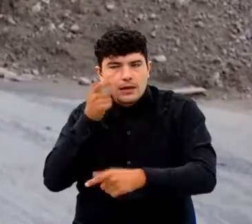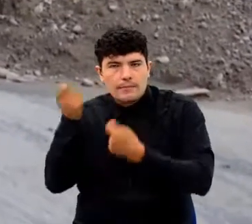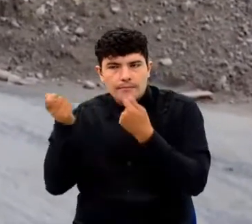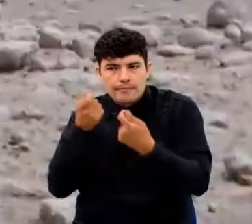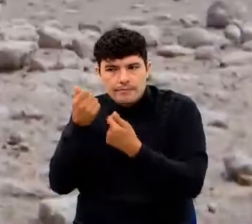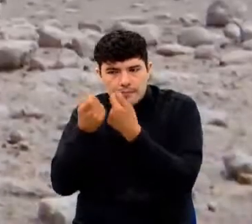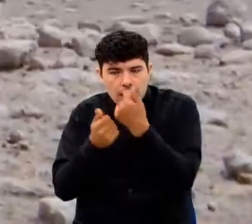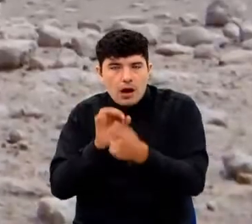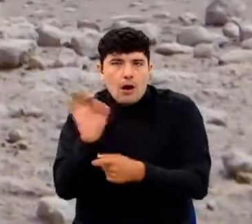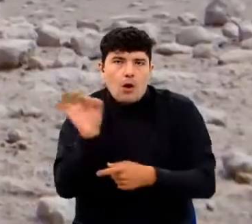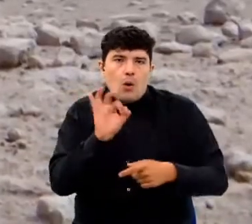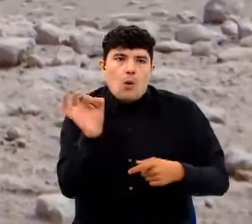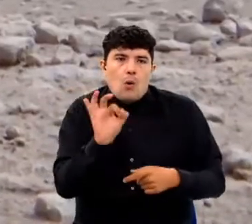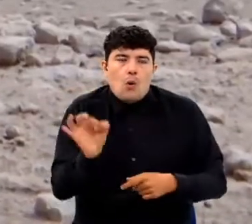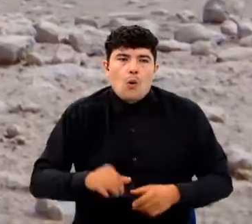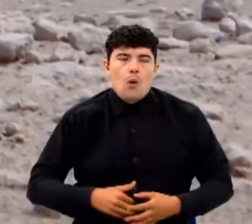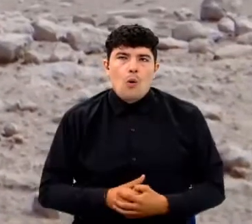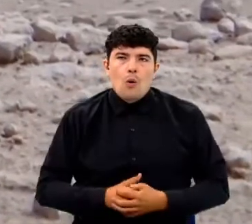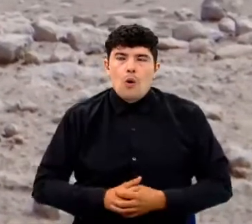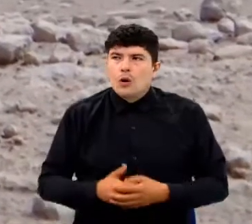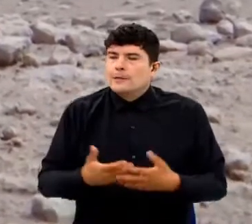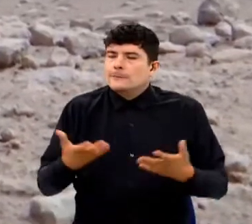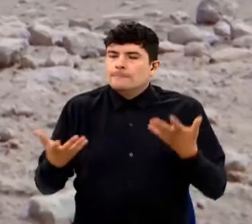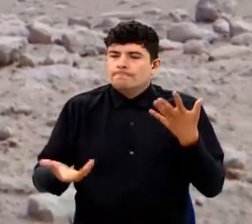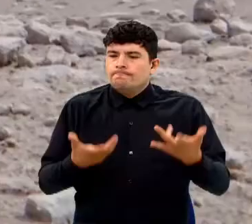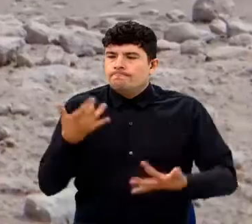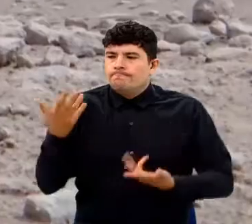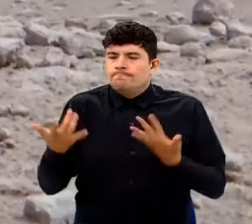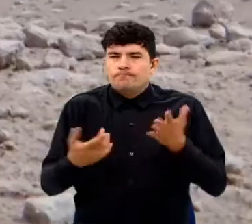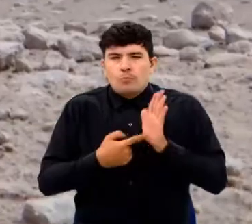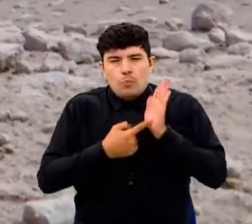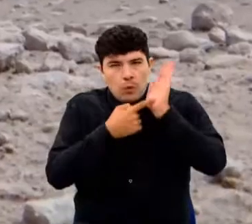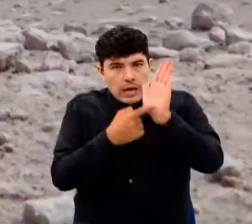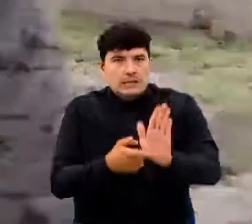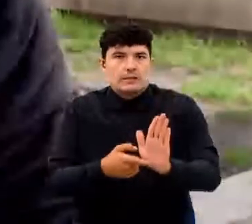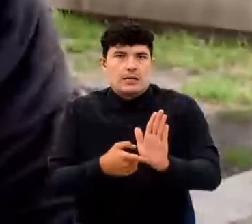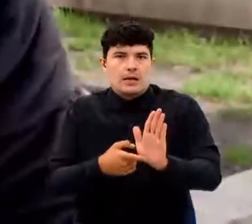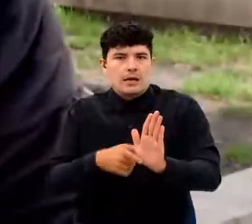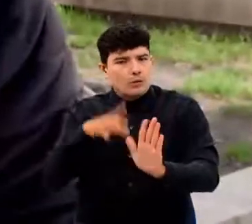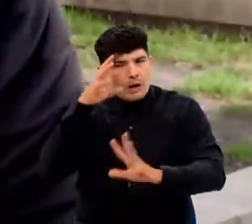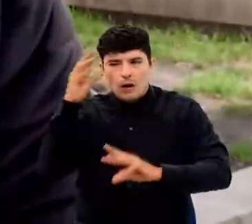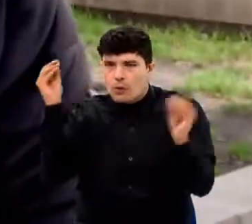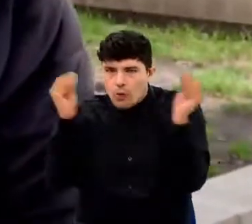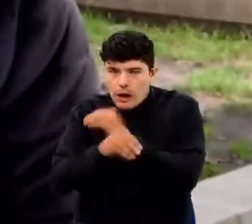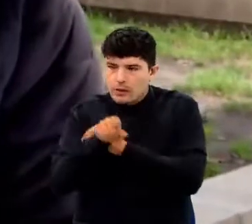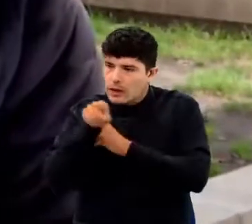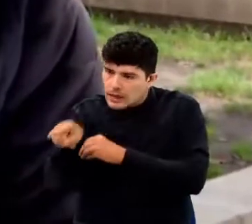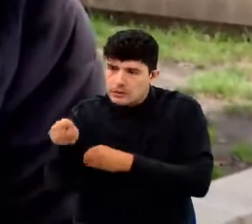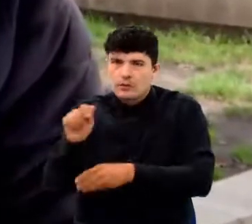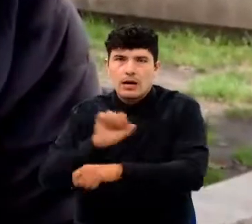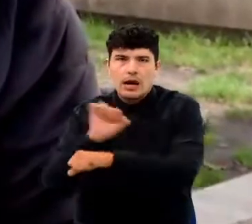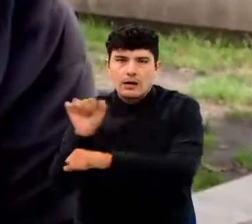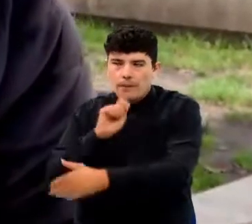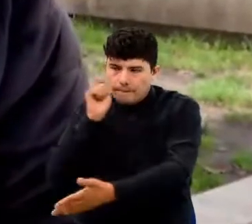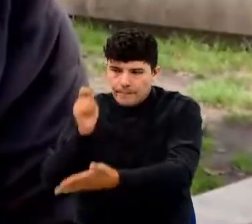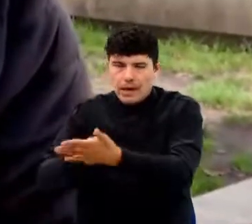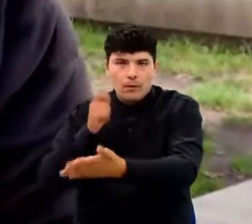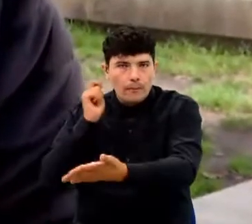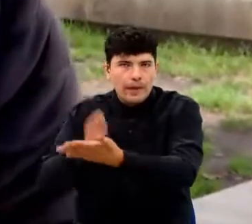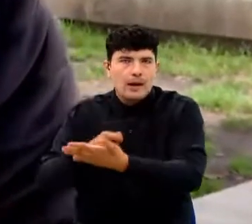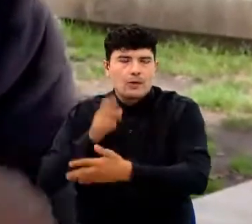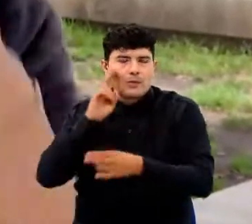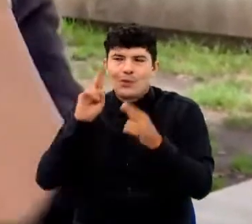tarifas o a su vez de alguna forma mostrar la oposición que se tiene, porque pues desconocemos el tema como